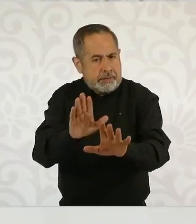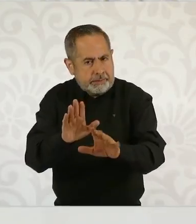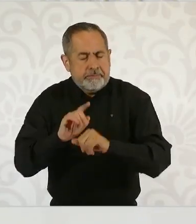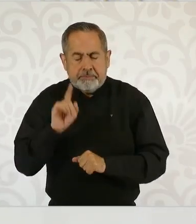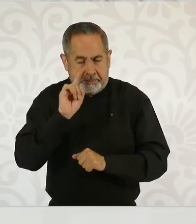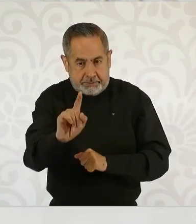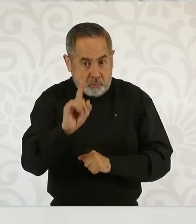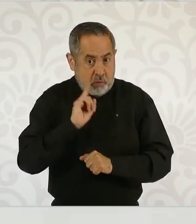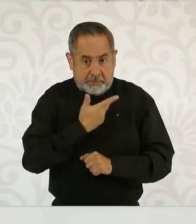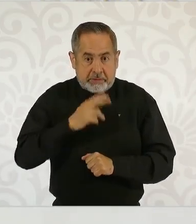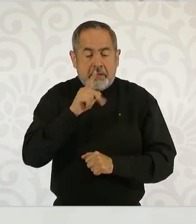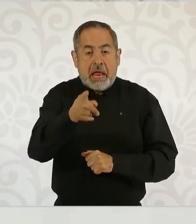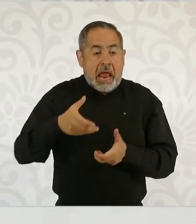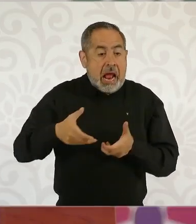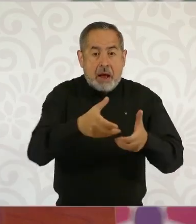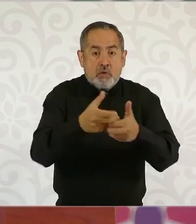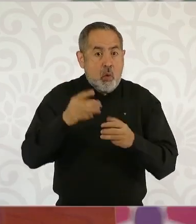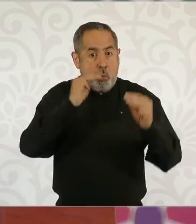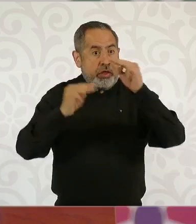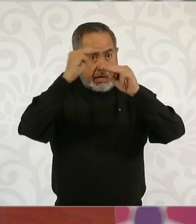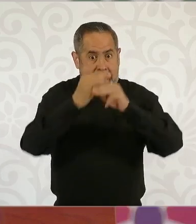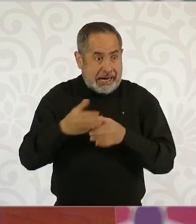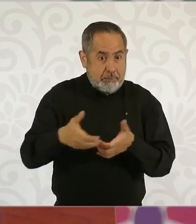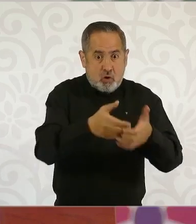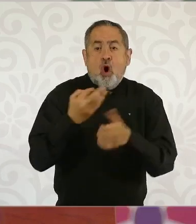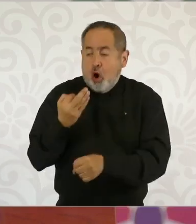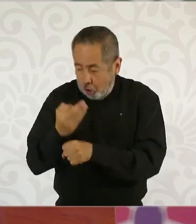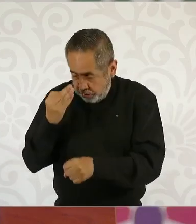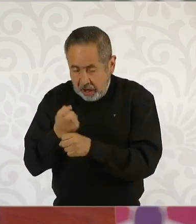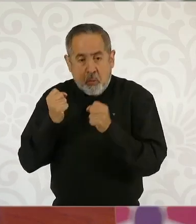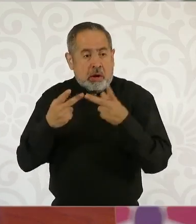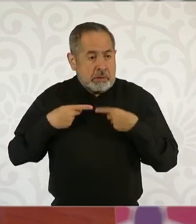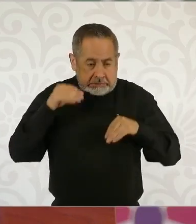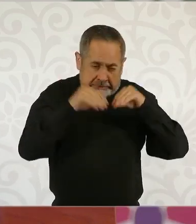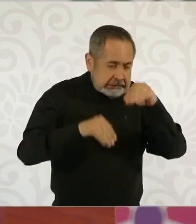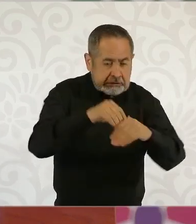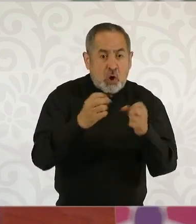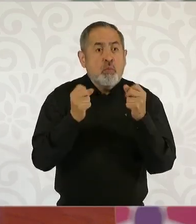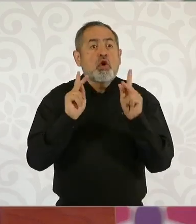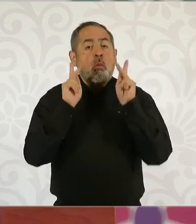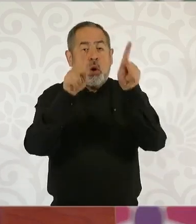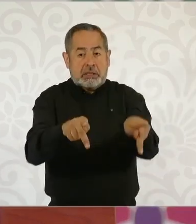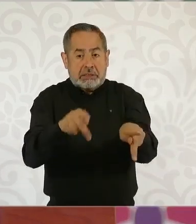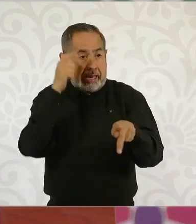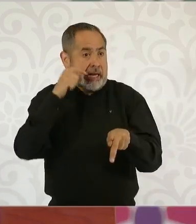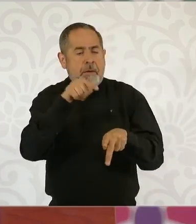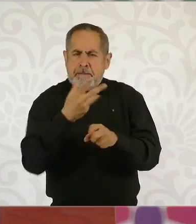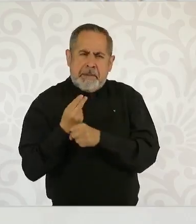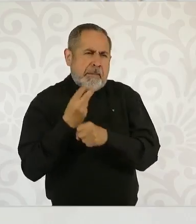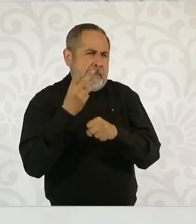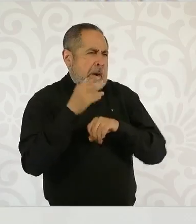montaña sí. Se está haciendo ahora un trabajo muy importante, inclusive varios puentes en Guerrero que fueron afectados por el huracán